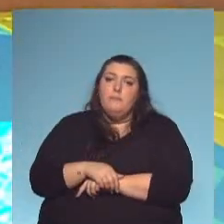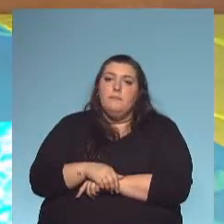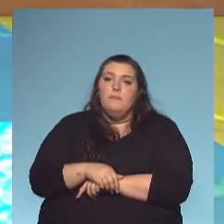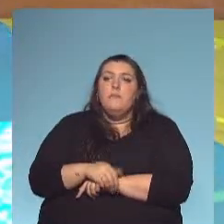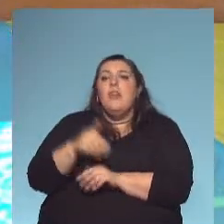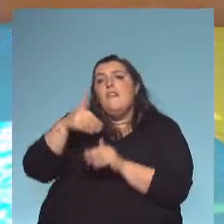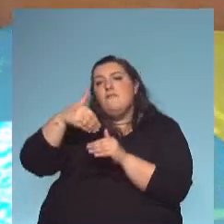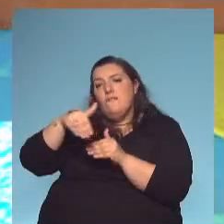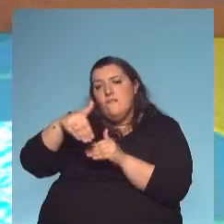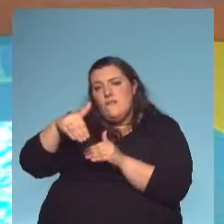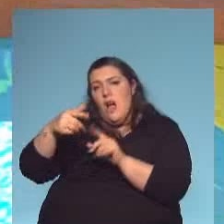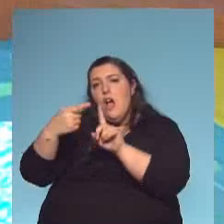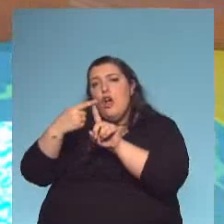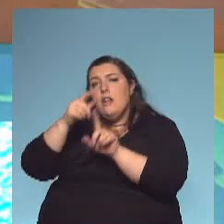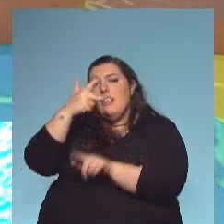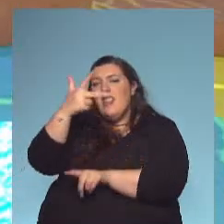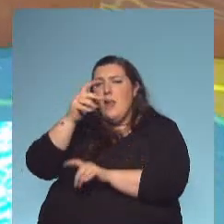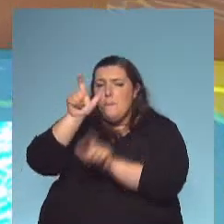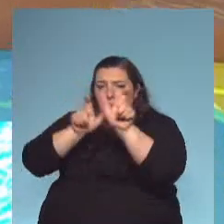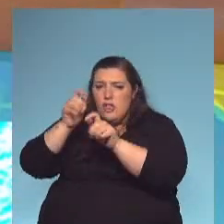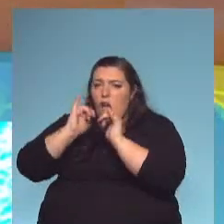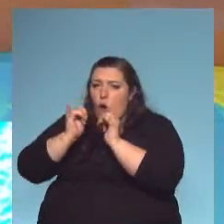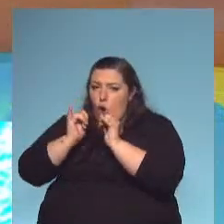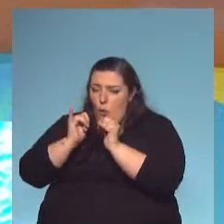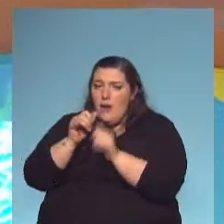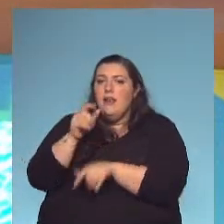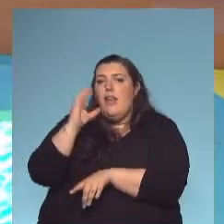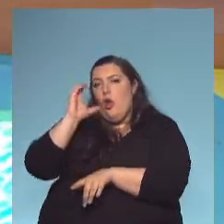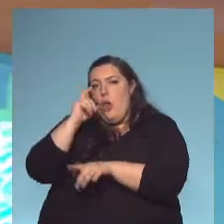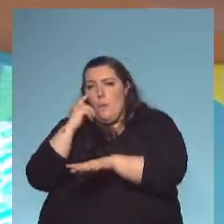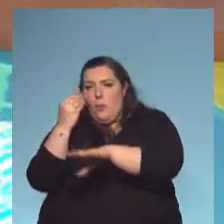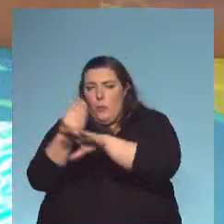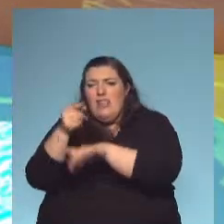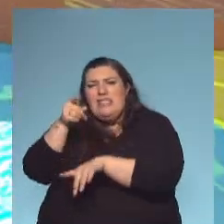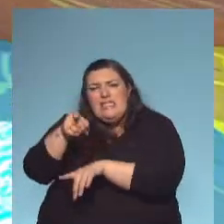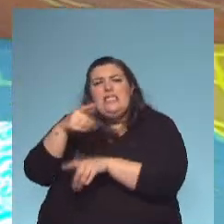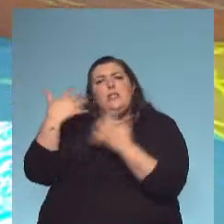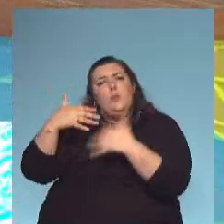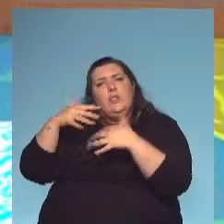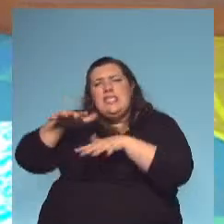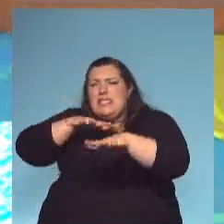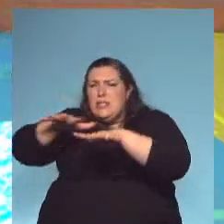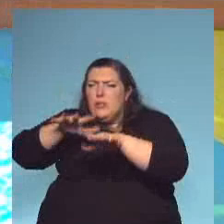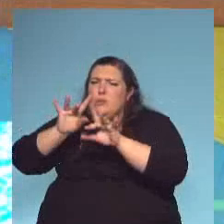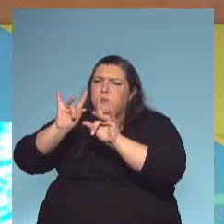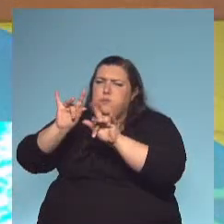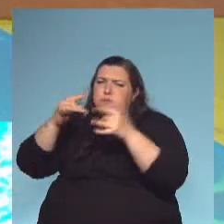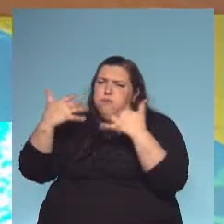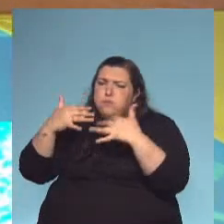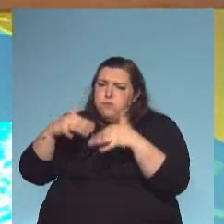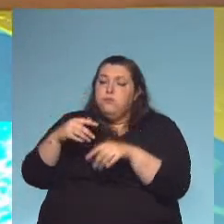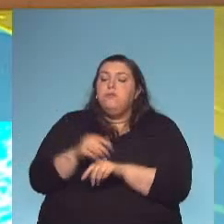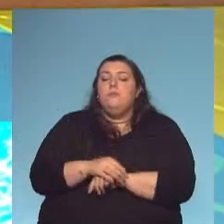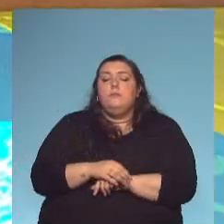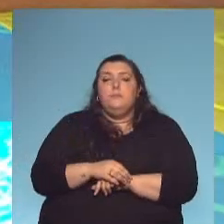instantes nomás ya estamos conectados con tres jóvenes colombianos porque Colombia vive jornadas muy difíciles. A ver, el